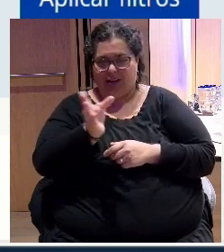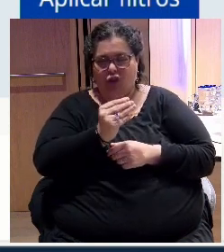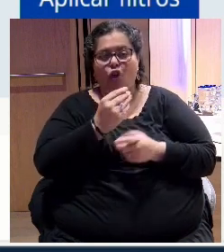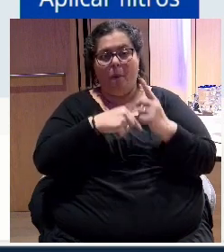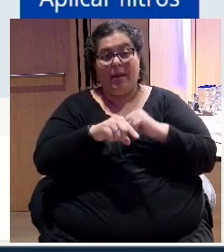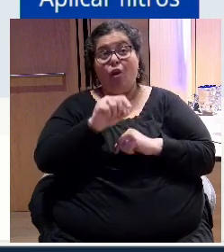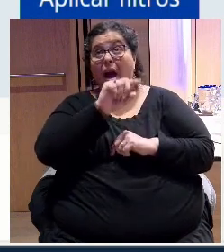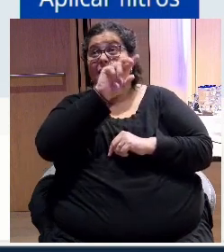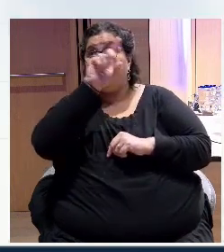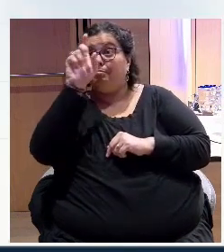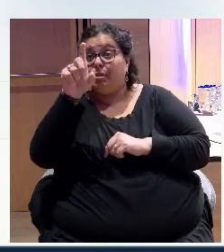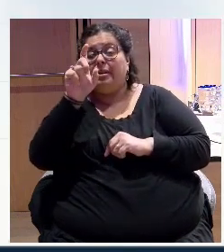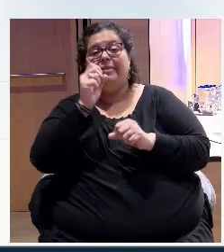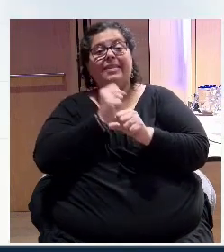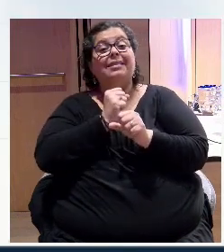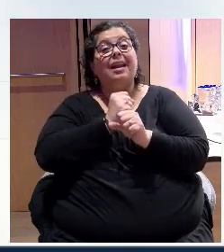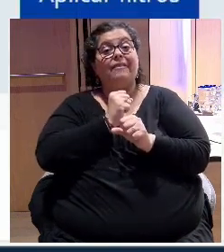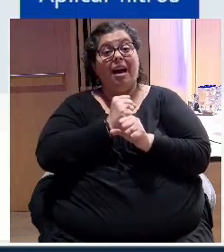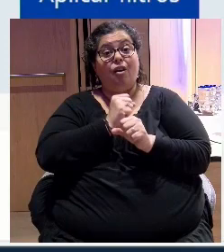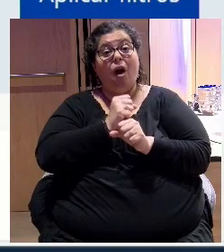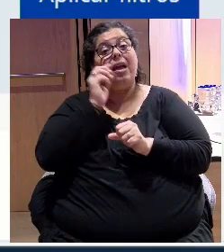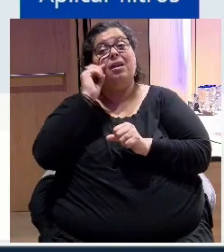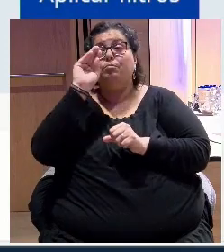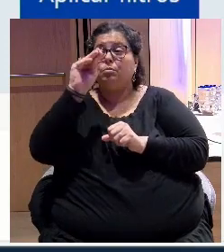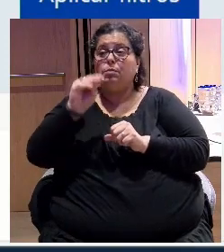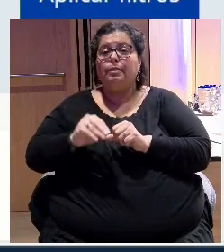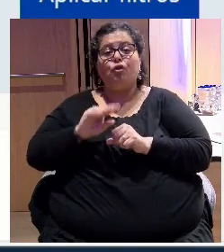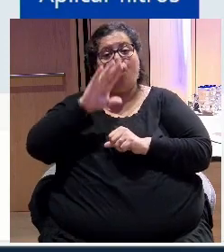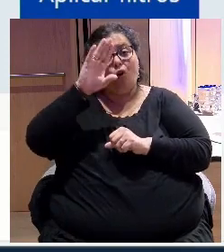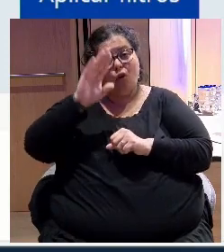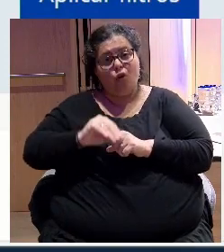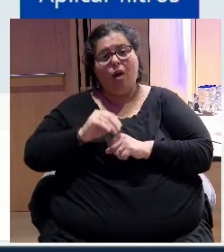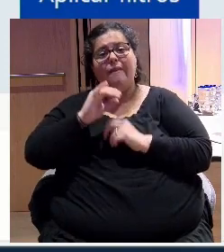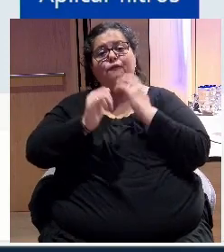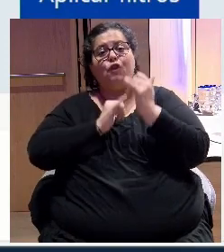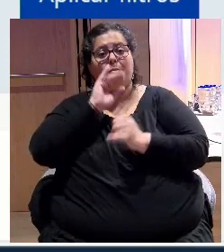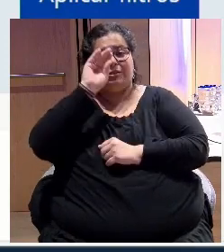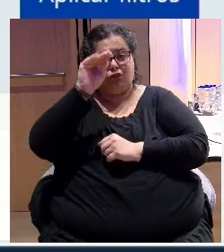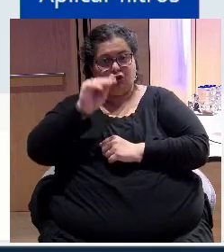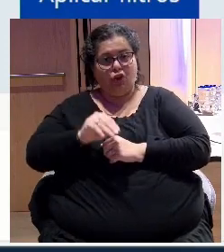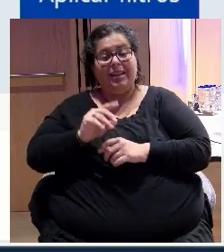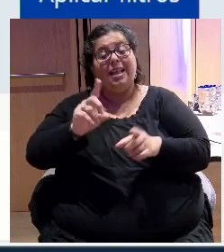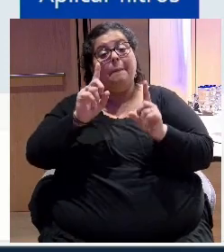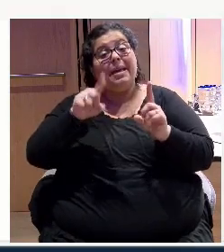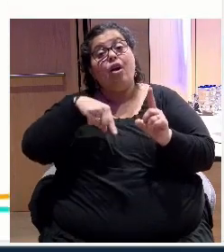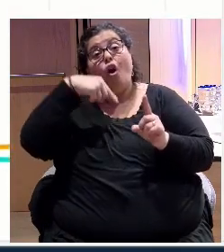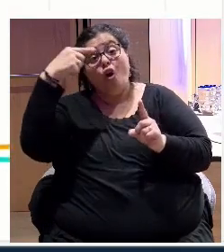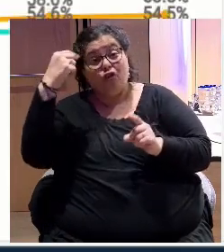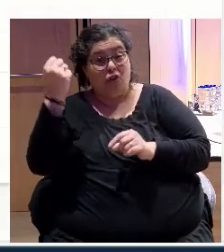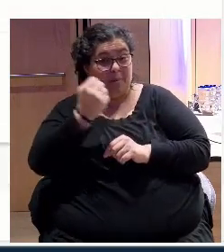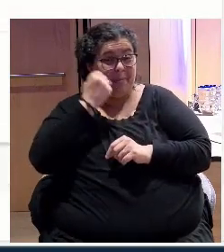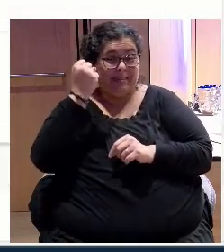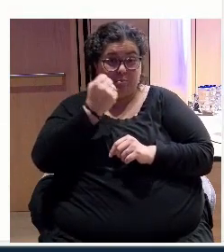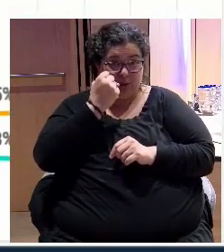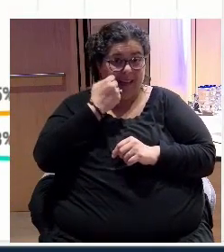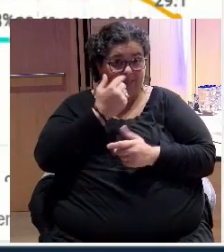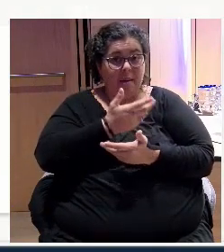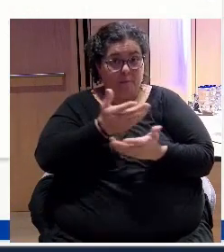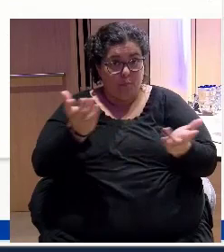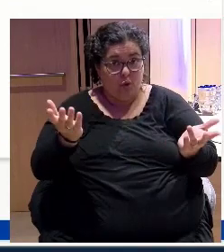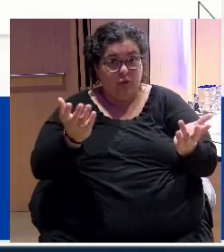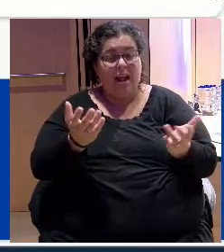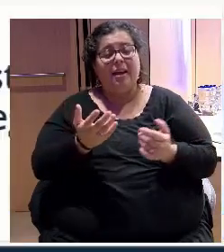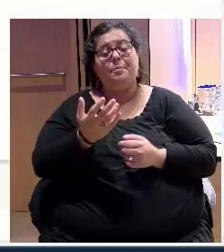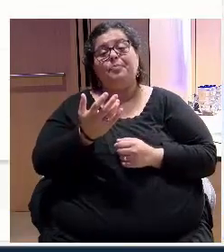pestaña de trabajo con los datos que tiene. Y, para que me frega. Y una cosa que me parece importante mostrarles, bueno, acá hay